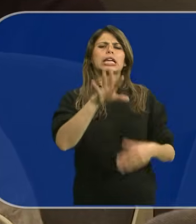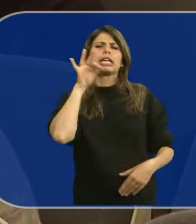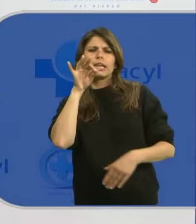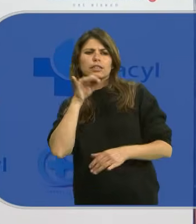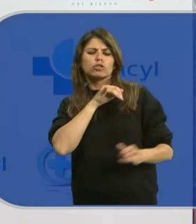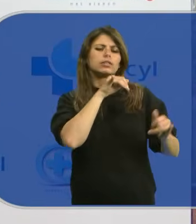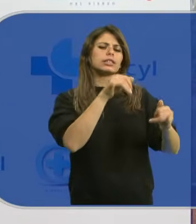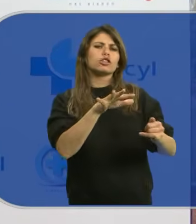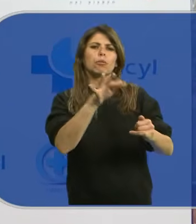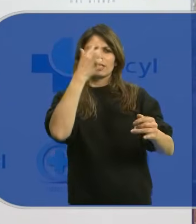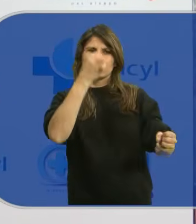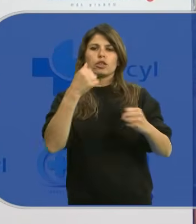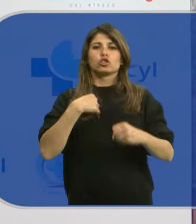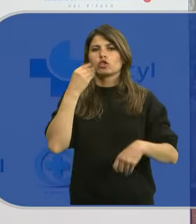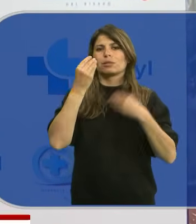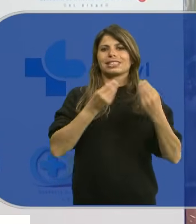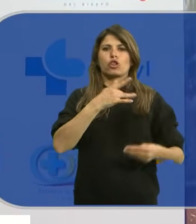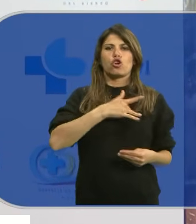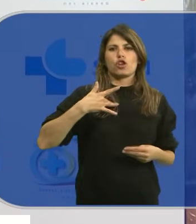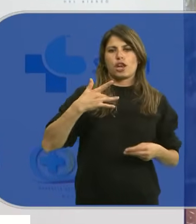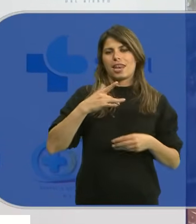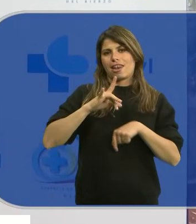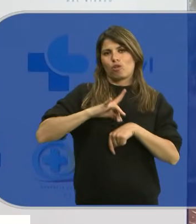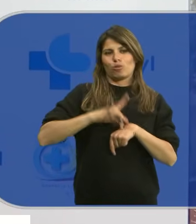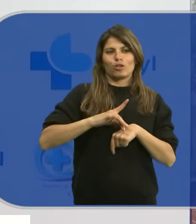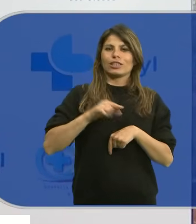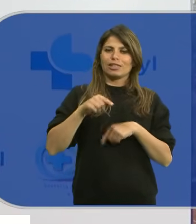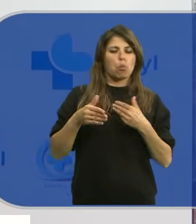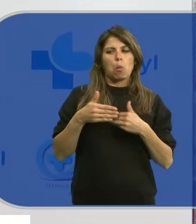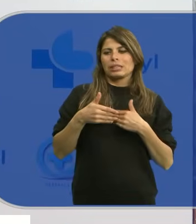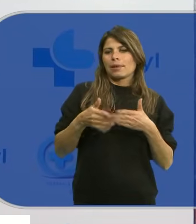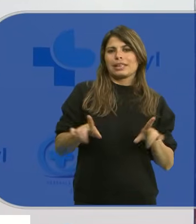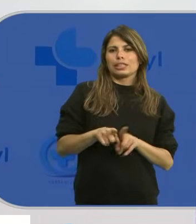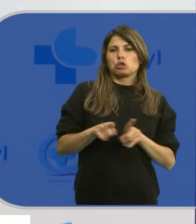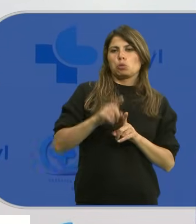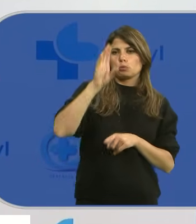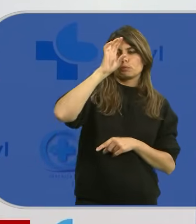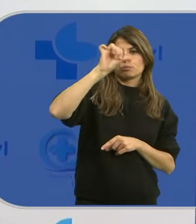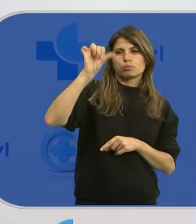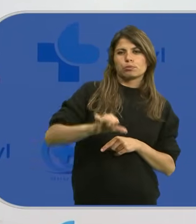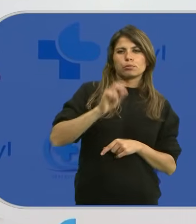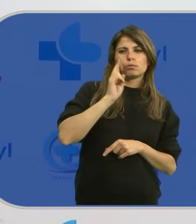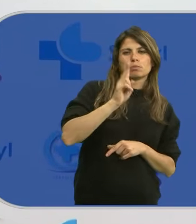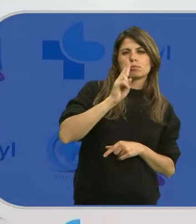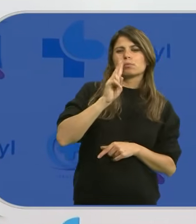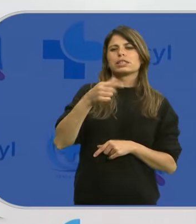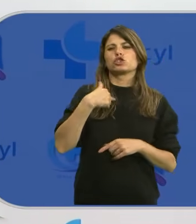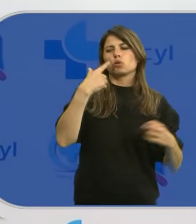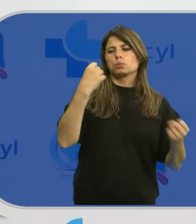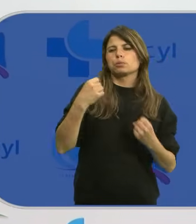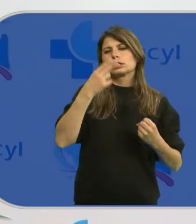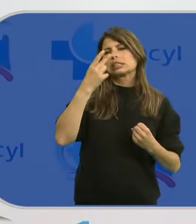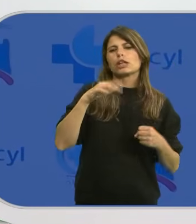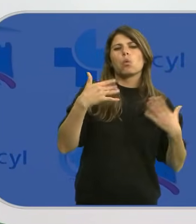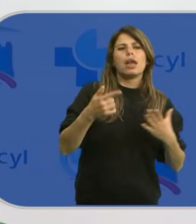y especialidad. Tengo pensado en neumología, la verdad. Por supuesto, estas puertas abiertas siempre es una opción para de la que ves la especialidad que te interesa, pues